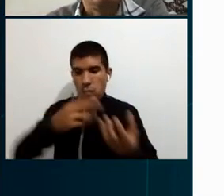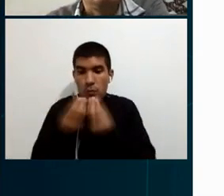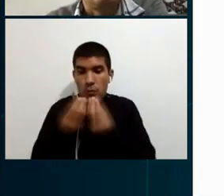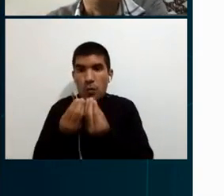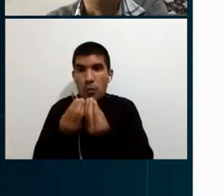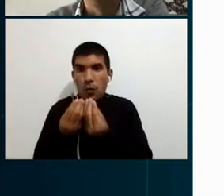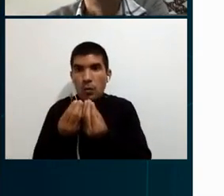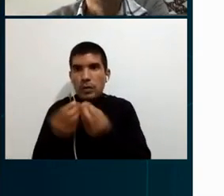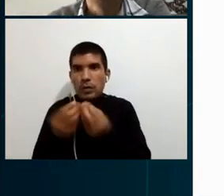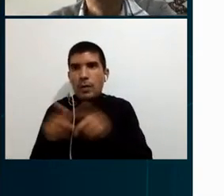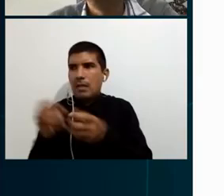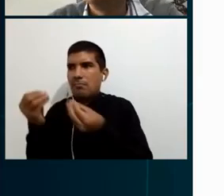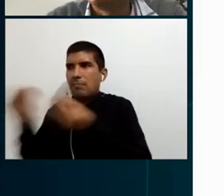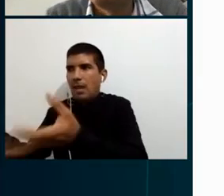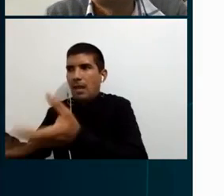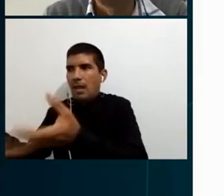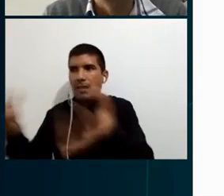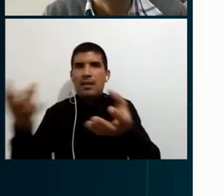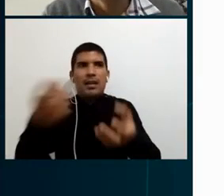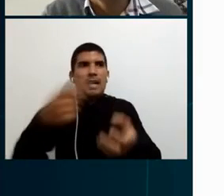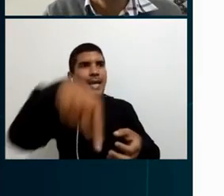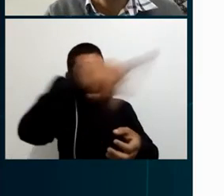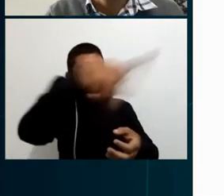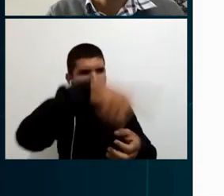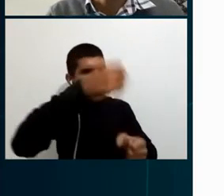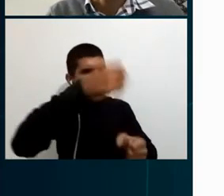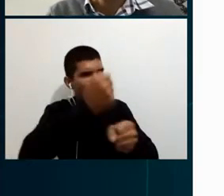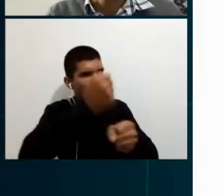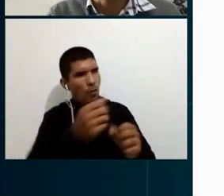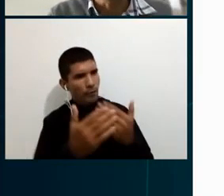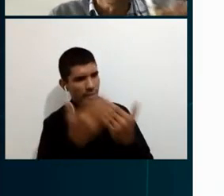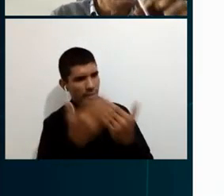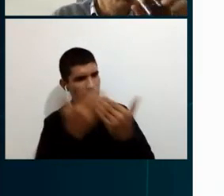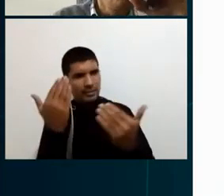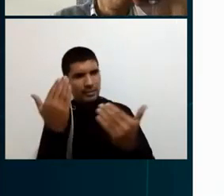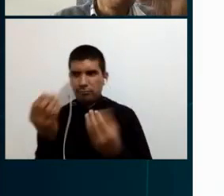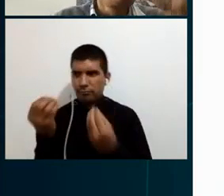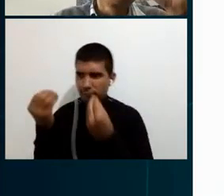a buscar las herramientas de transformación tecnológica.